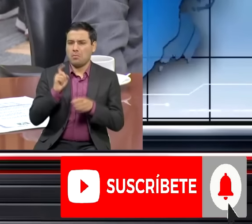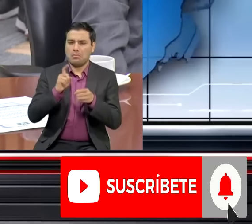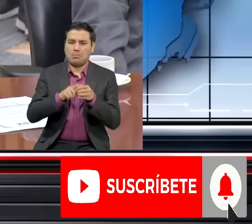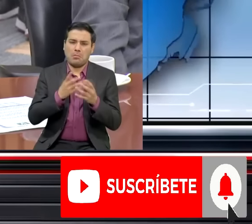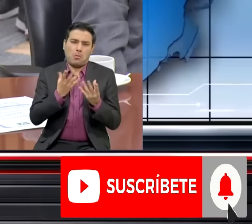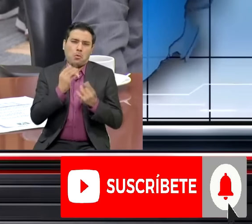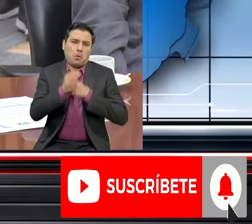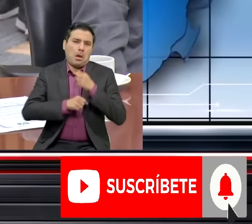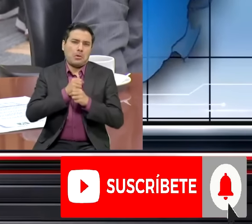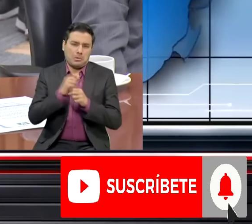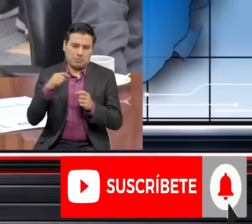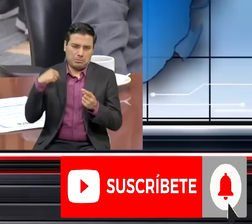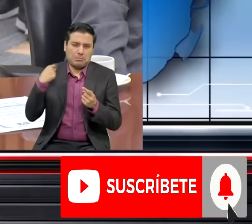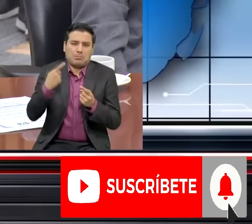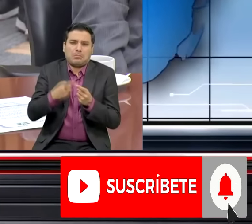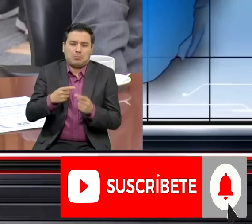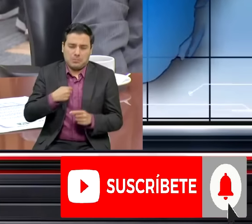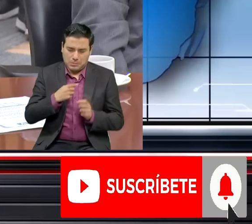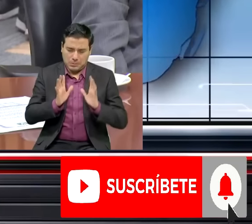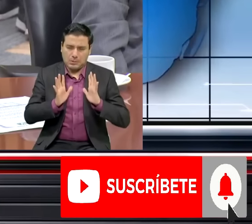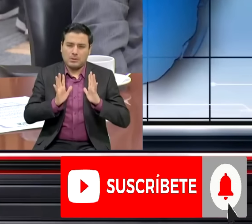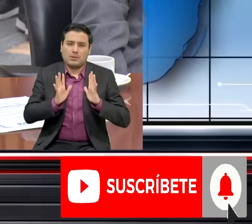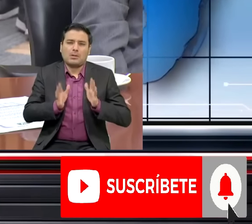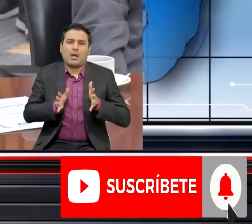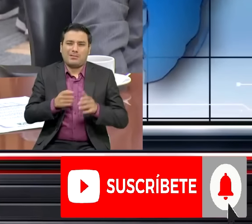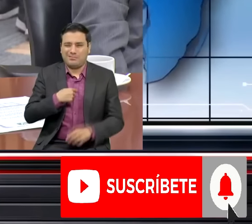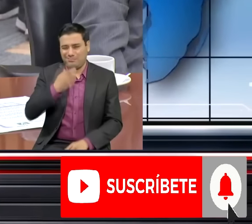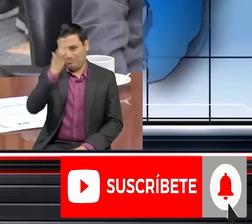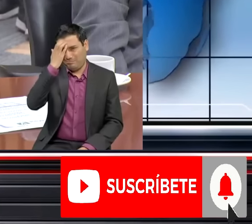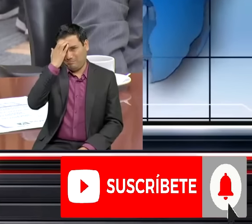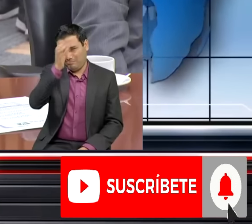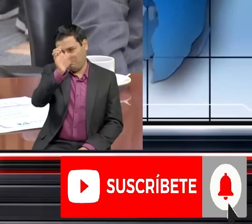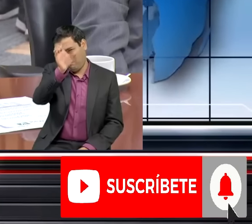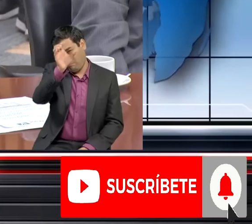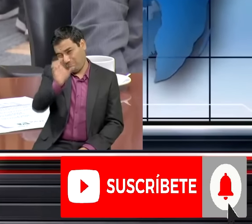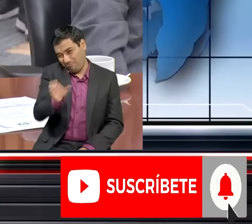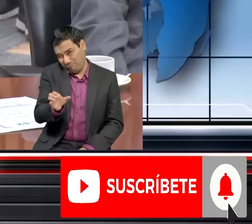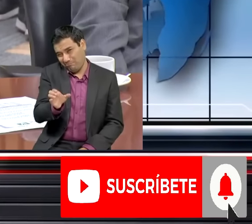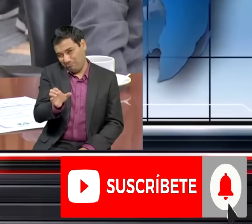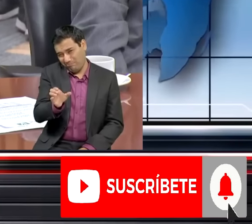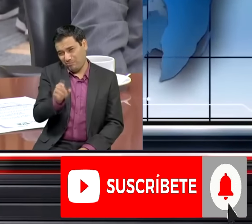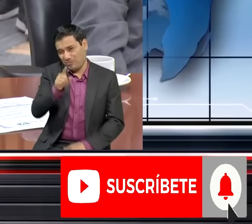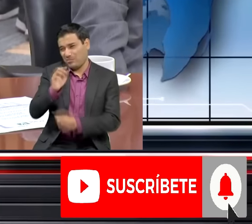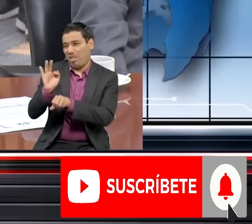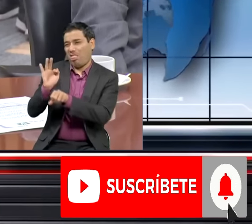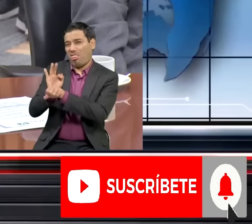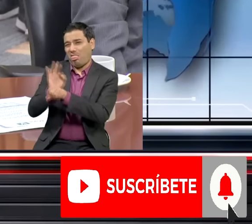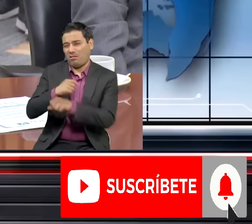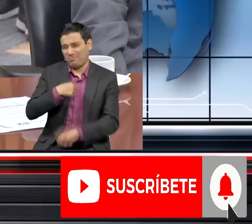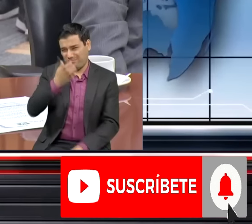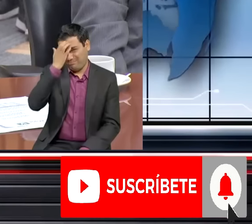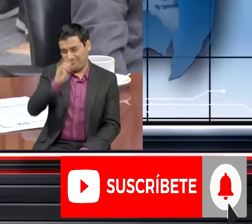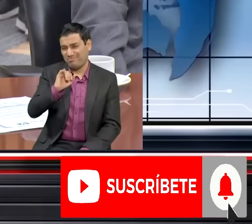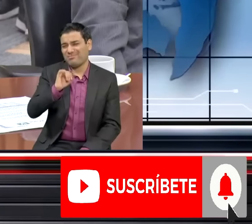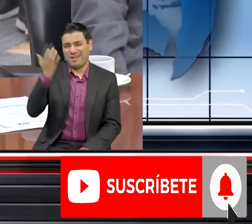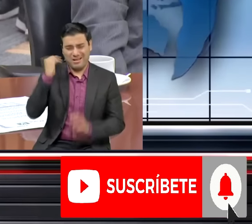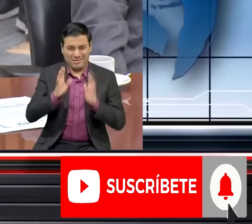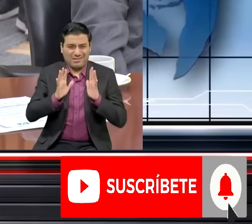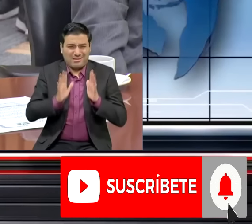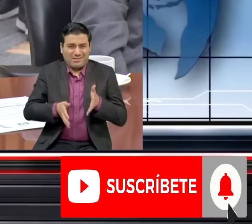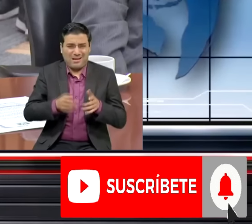tiempo, sé bien cuáles son las formas en las que usted se conduce para actuar parcialmente, se lo he dicho otras veces,